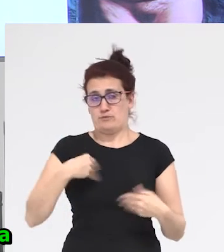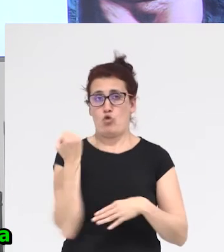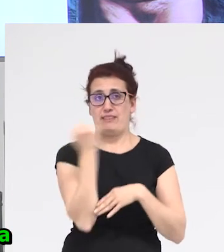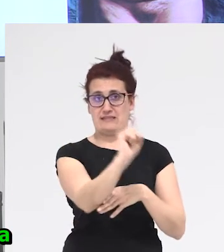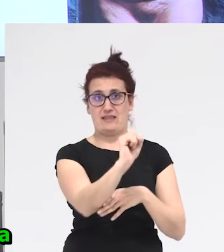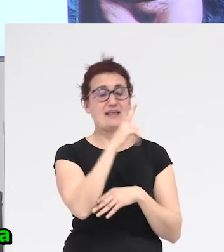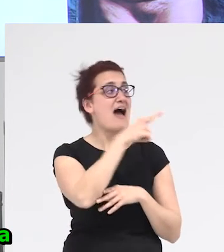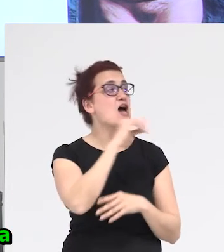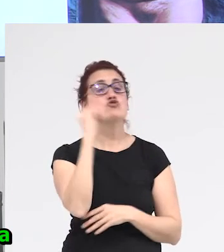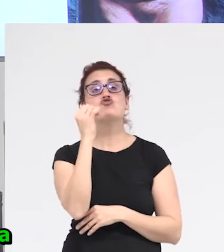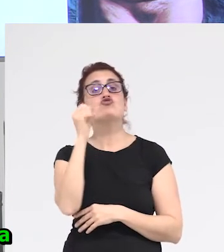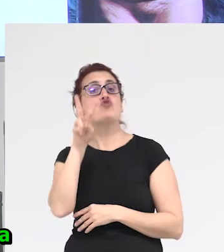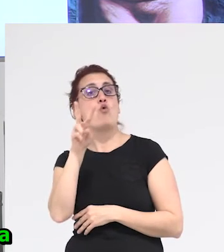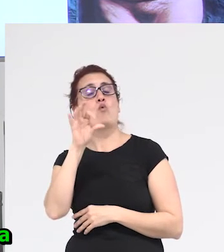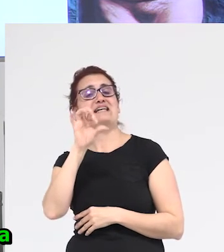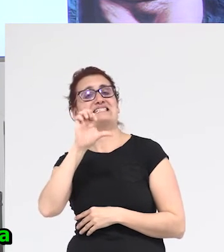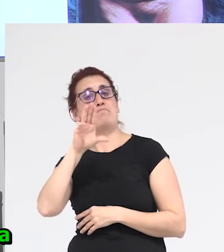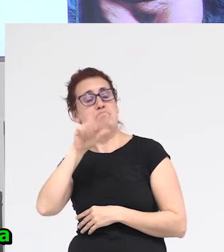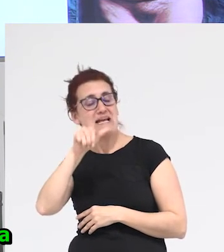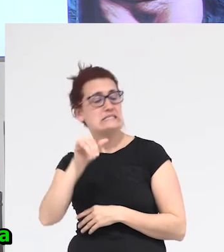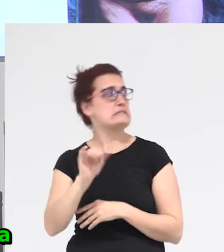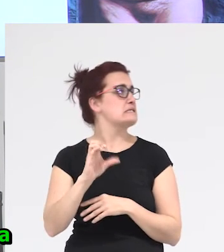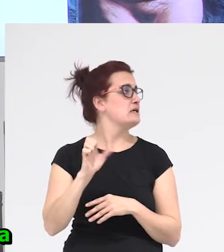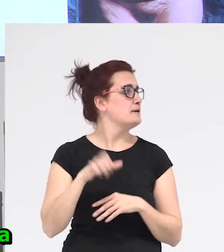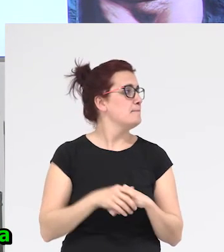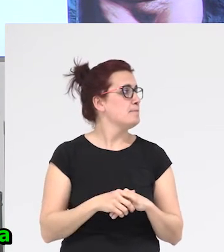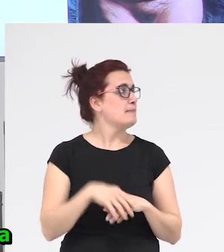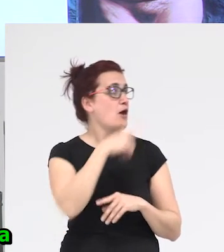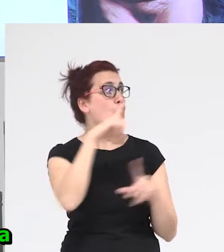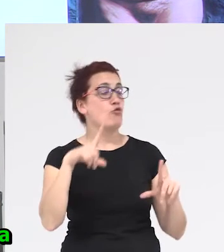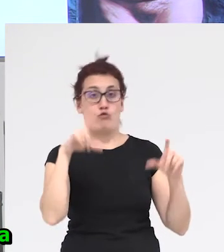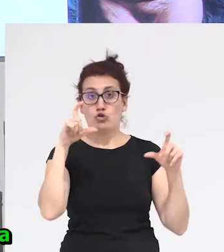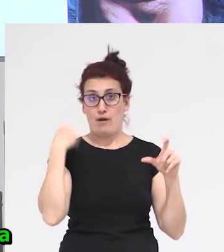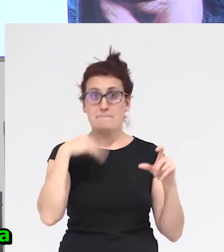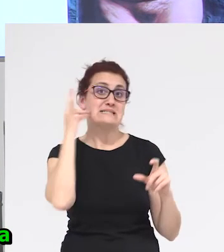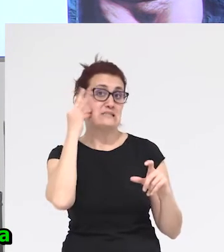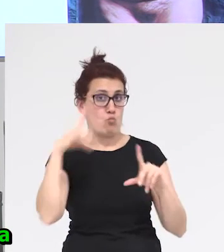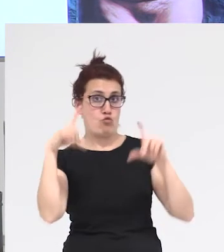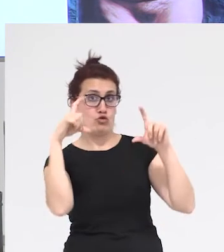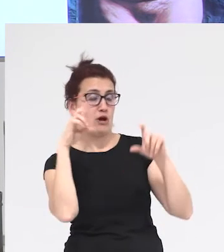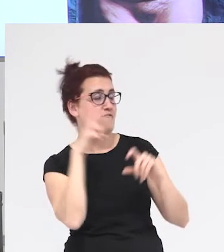a Joe Spence, ¿no? Que Joe Spence, una fotógrafa que en un momento se